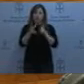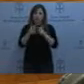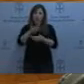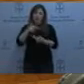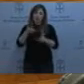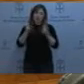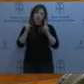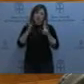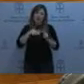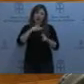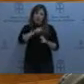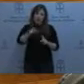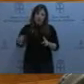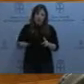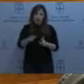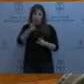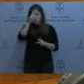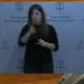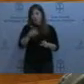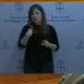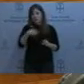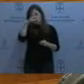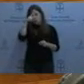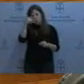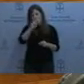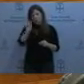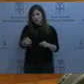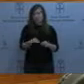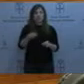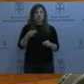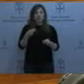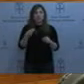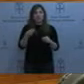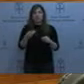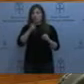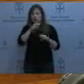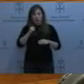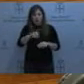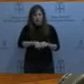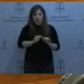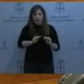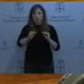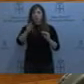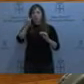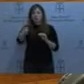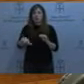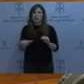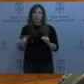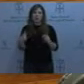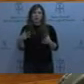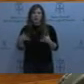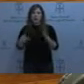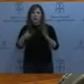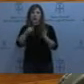ciudadanos, de ciudadanos respetuosos con todas sus culturas, con todas sus historias y con todas sus